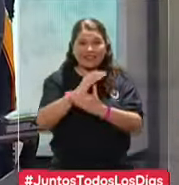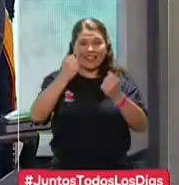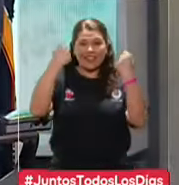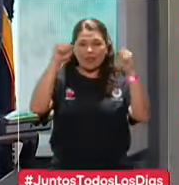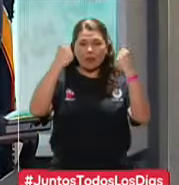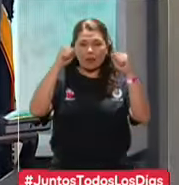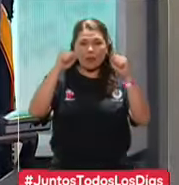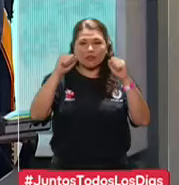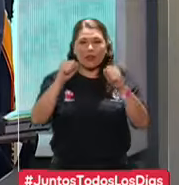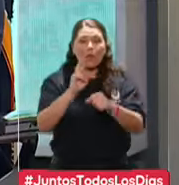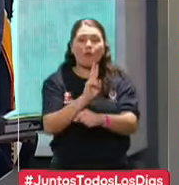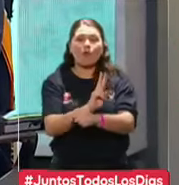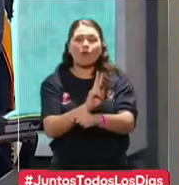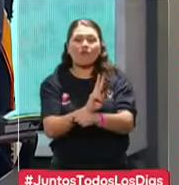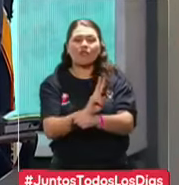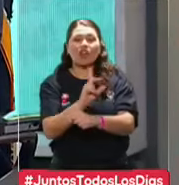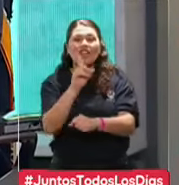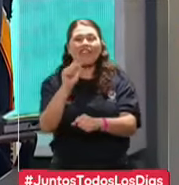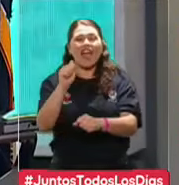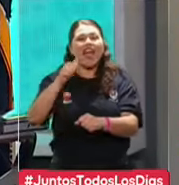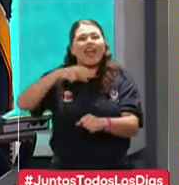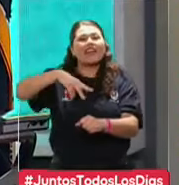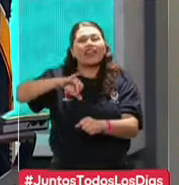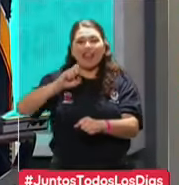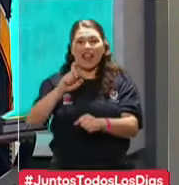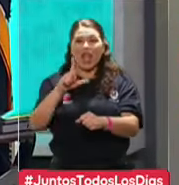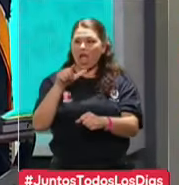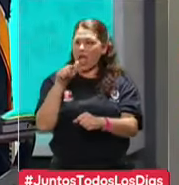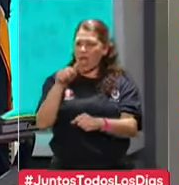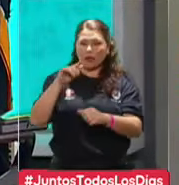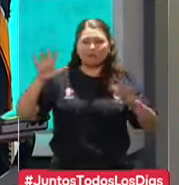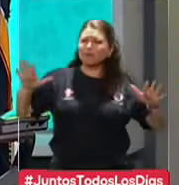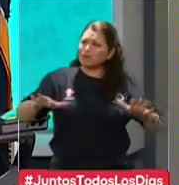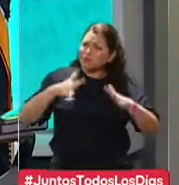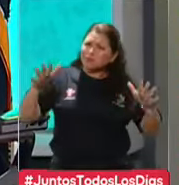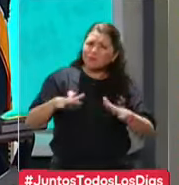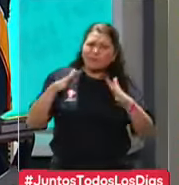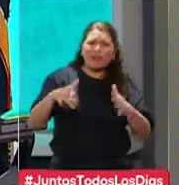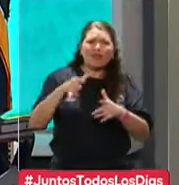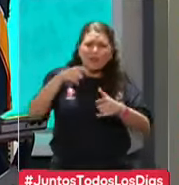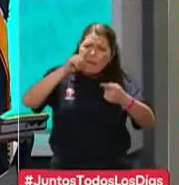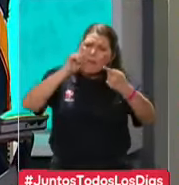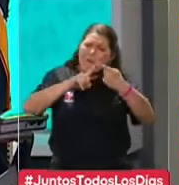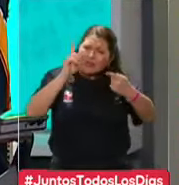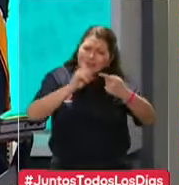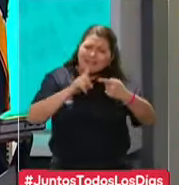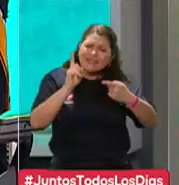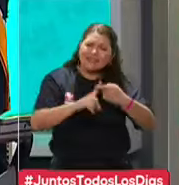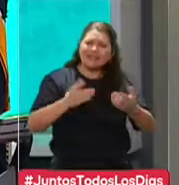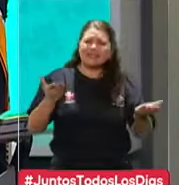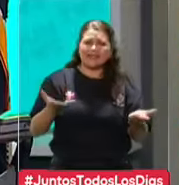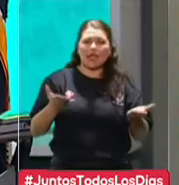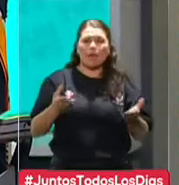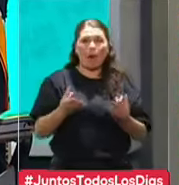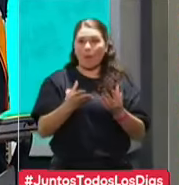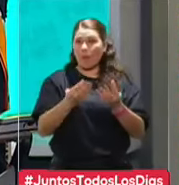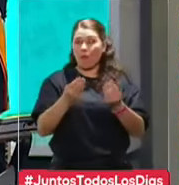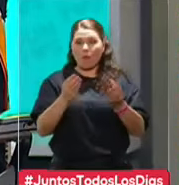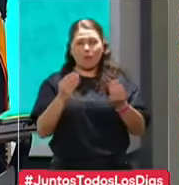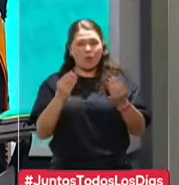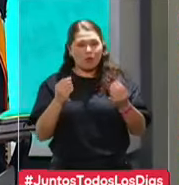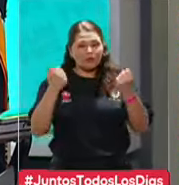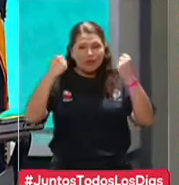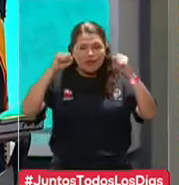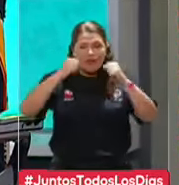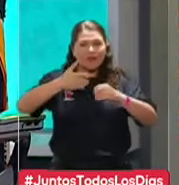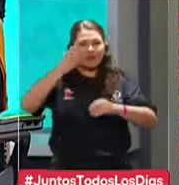en Coyhaique, él me incentivó a participar en el deporte. Hice muchos deportes, tenis de